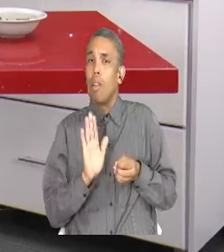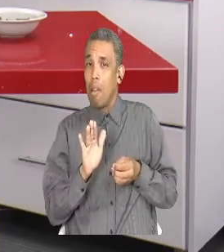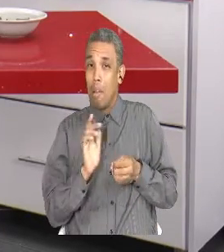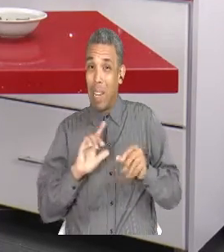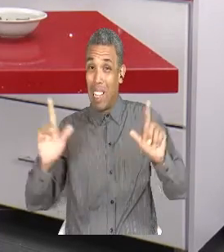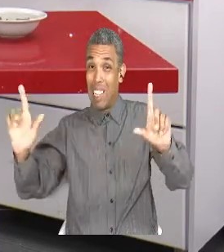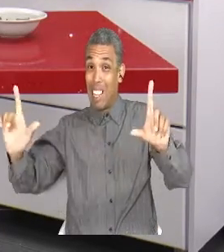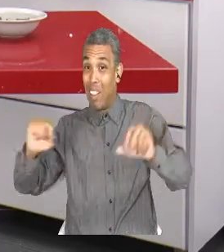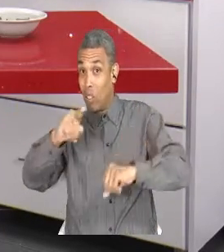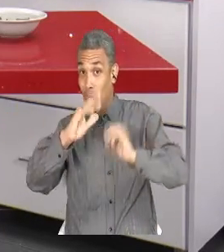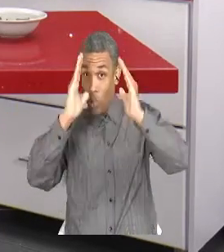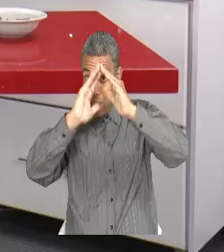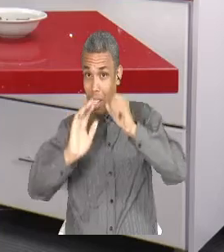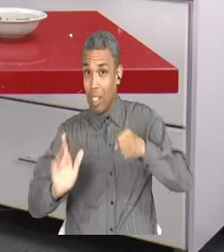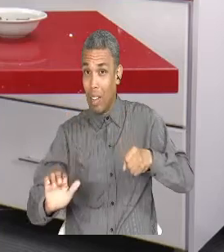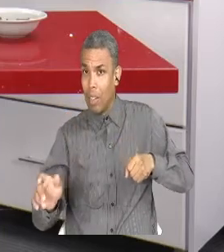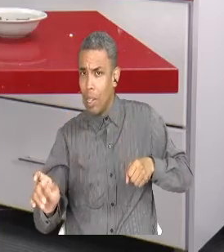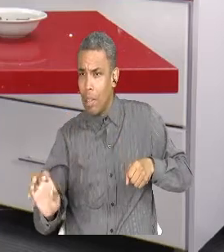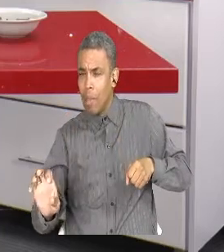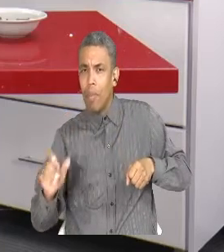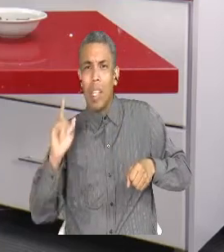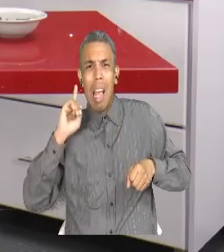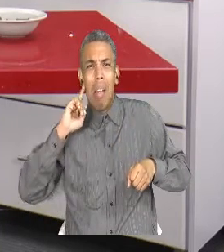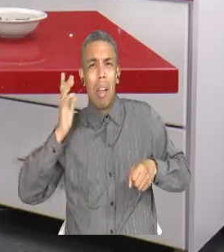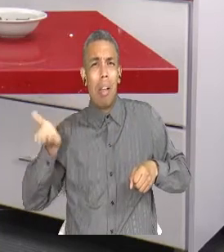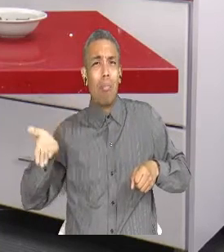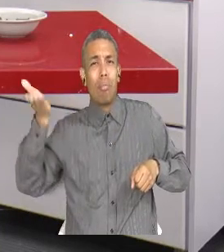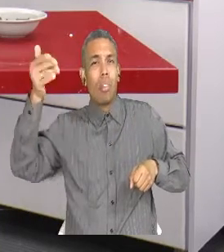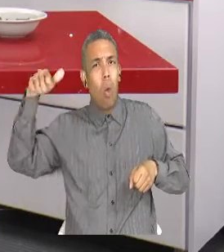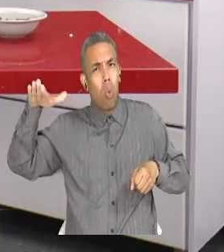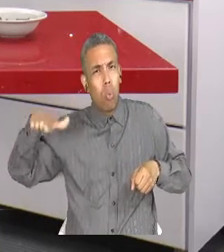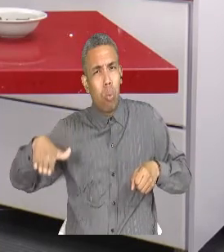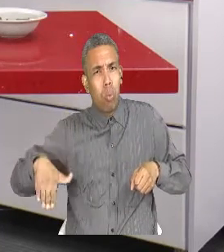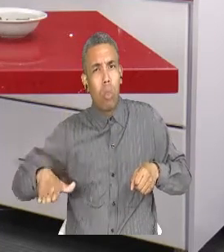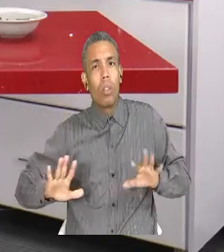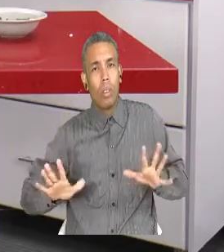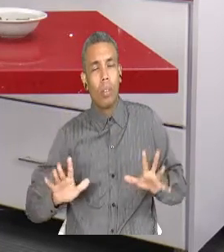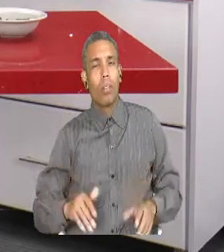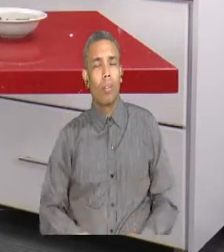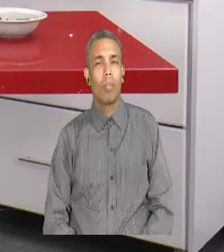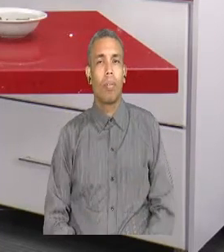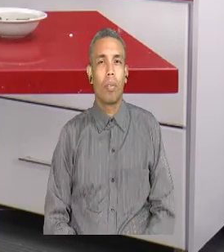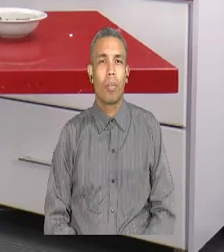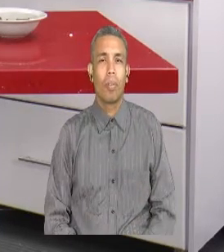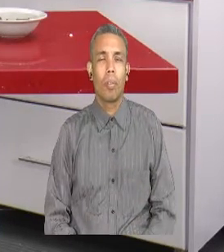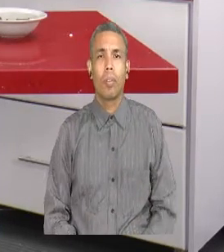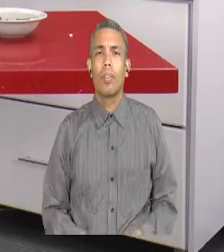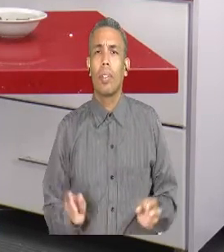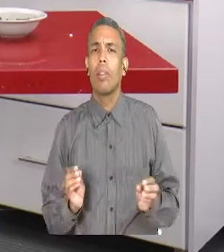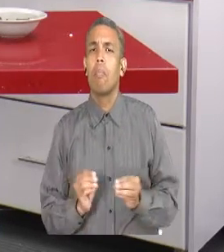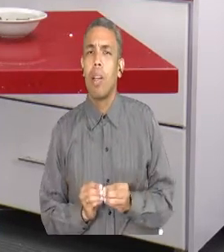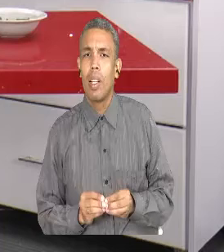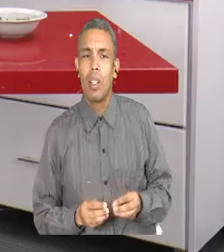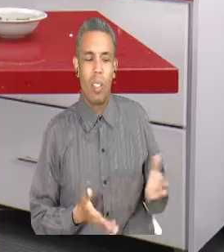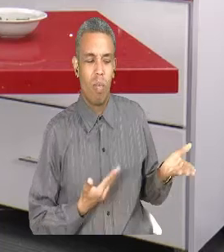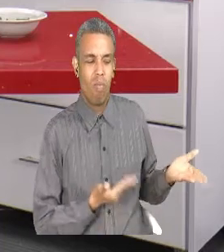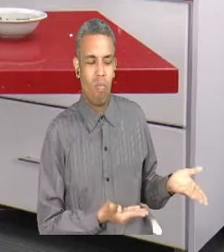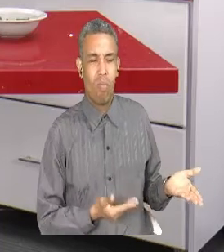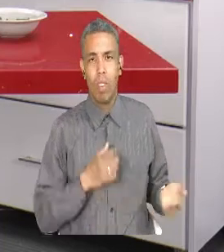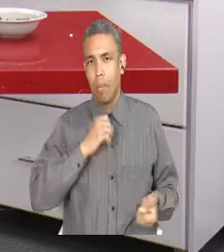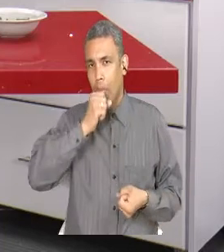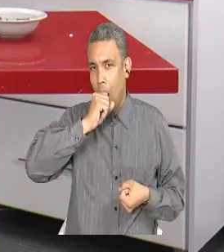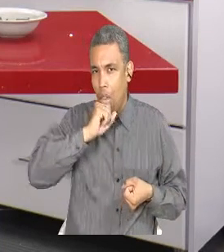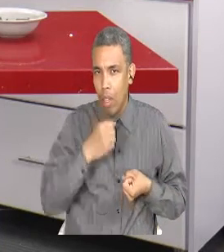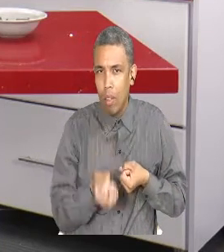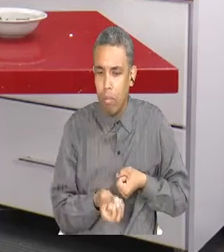televisor. ¿Cómo? Contéstame entonces. Ah, bueno, ya veo que ya le bajaste el volumen a tu televisor. Ahora sí, contéstame, ¿cómo viste la receta del día de